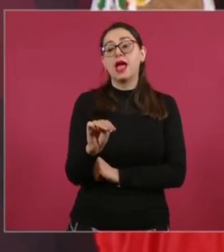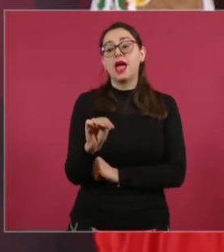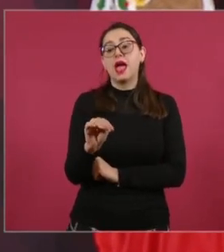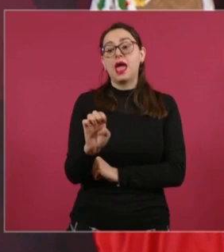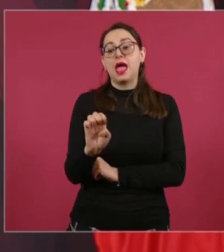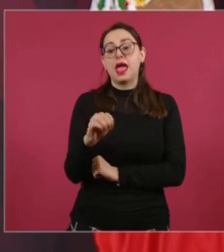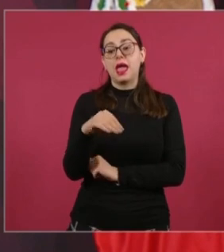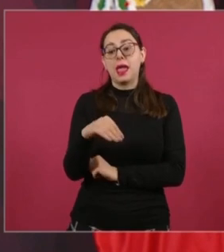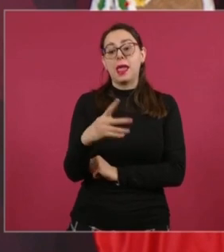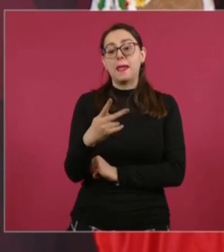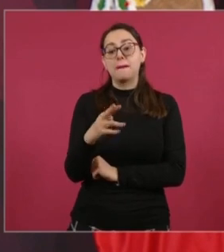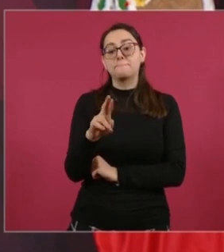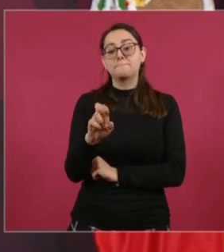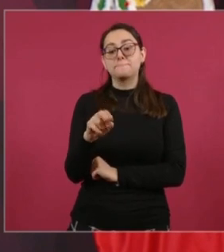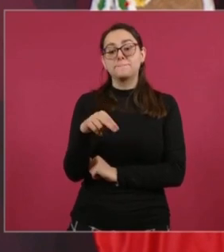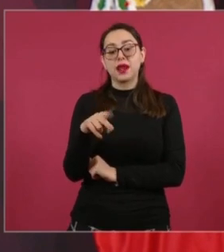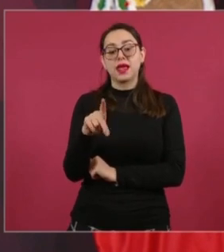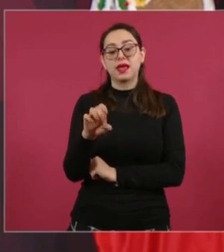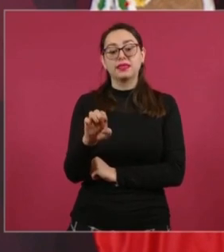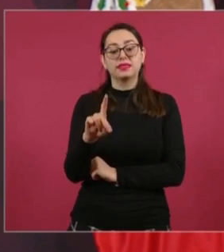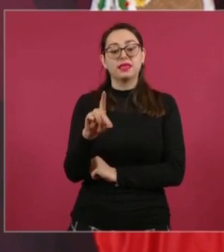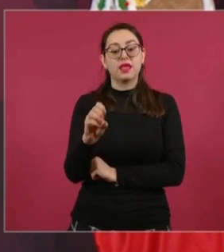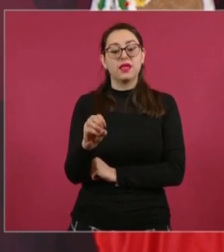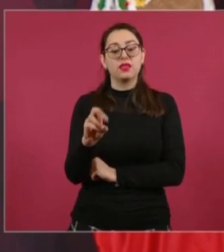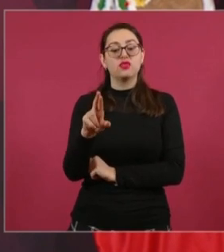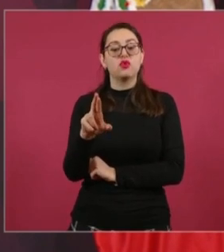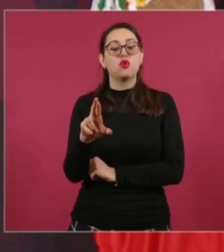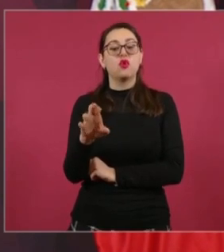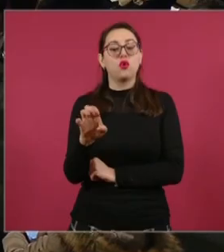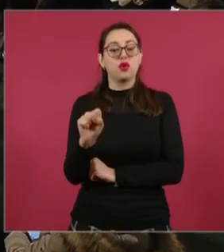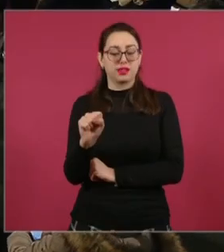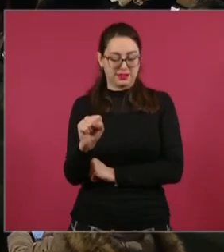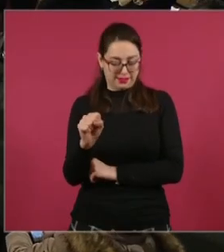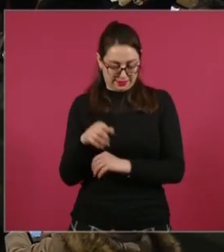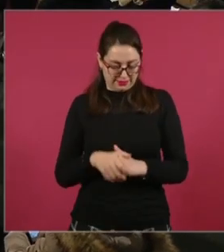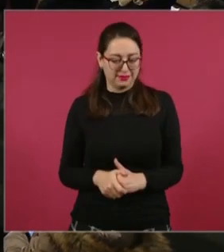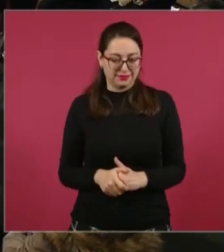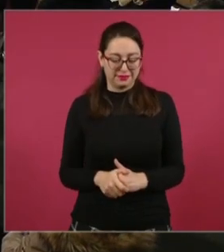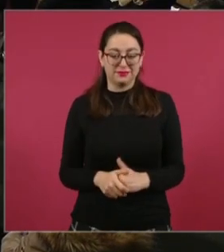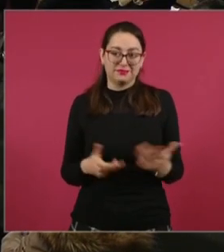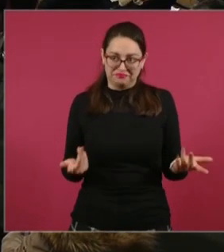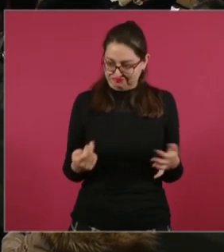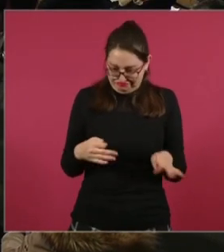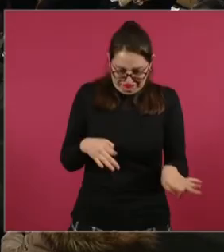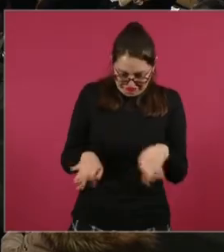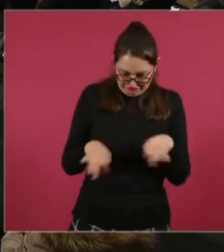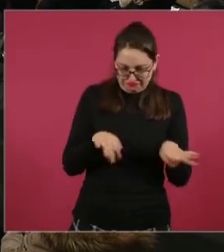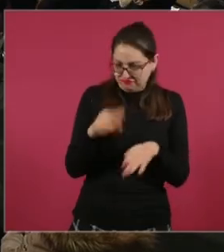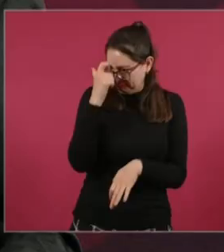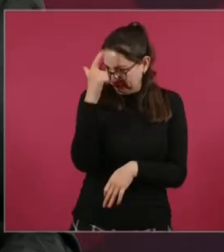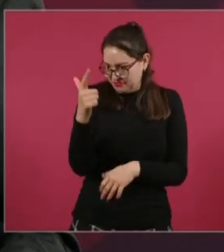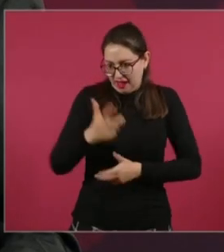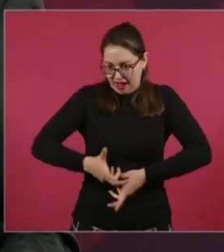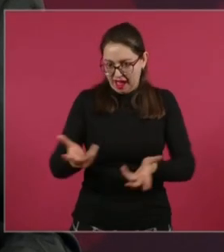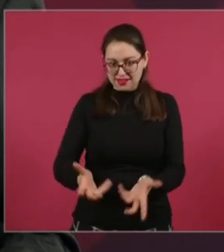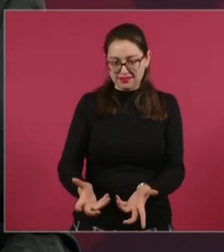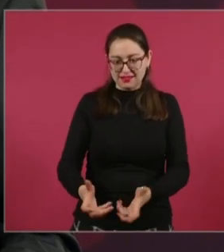Pero esos son los habitantes del Estado de México, y qué bueno que tienen